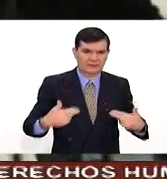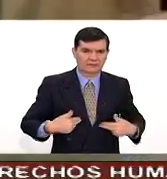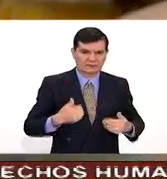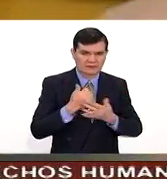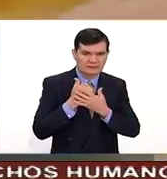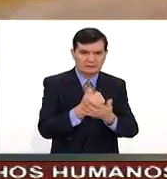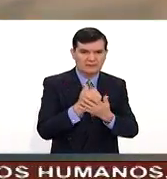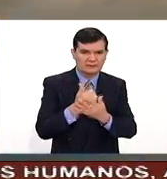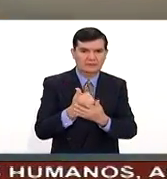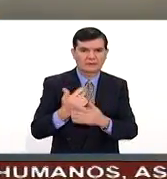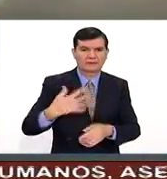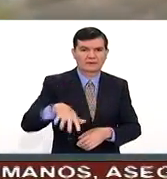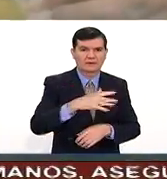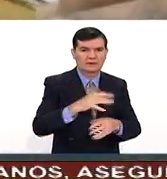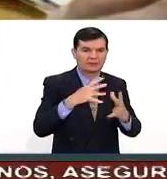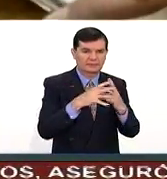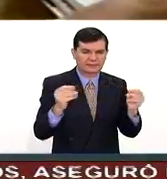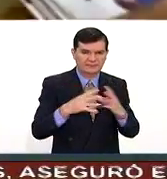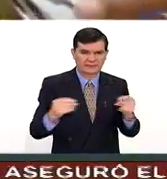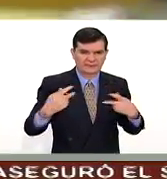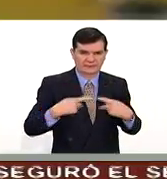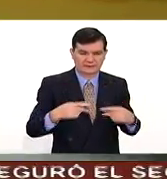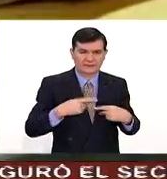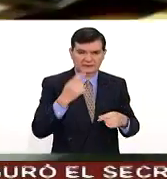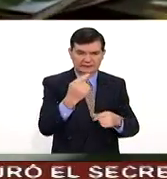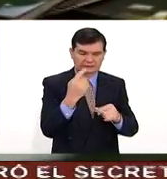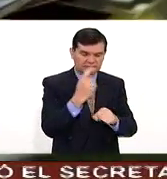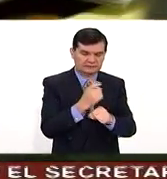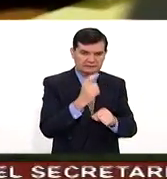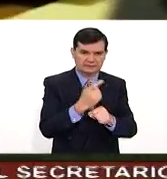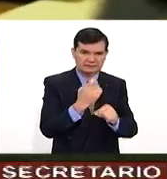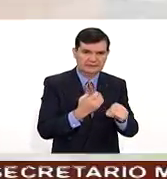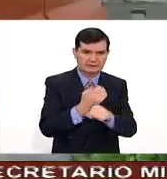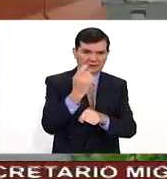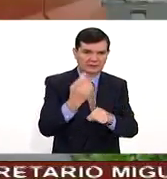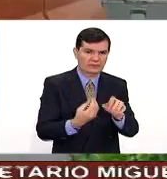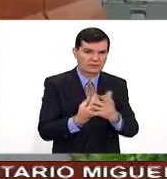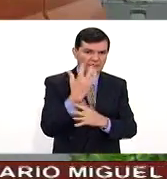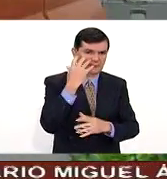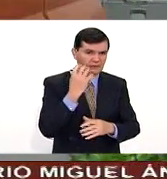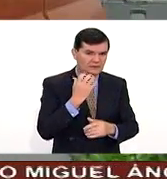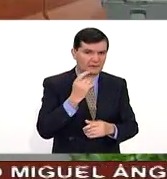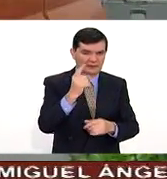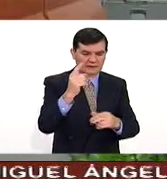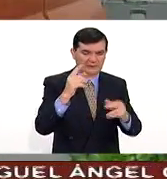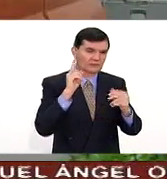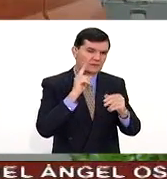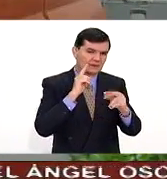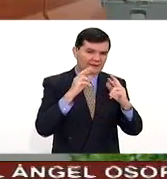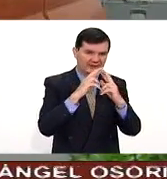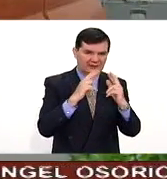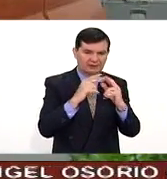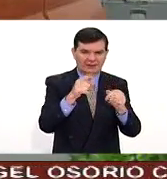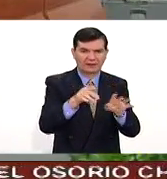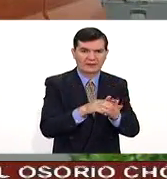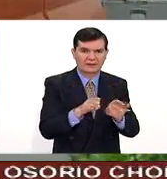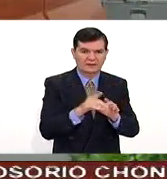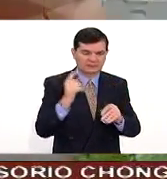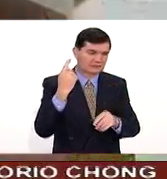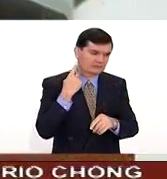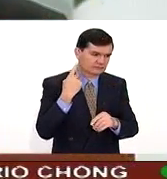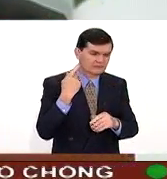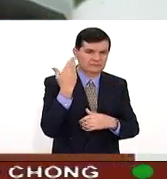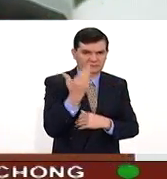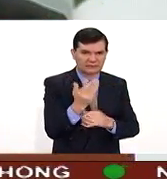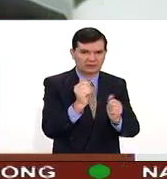ayuda a localizar a personas desaparecidas, principalmente en el estado de Nuevo León. La religiosa solicitó al presidente una política de